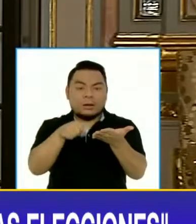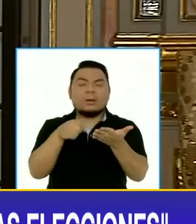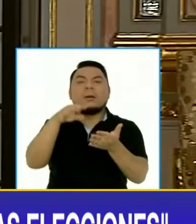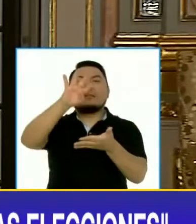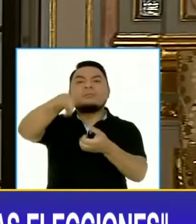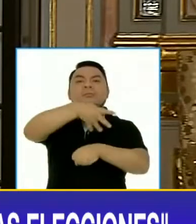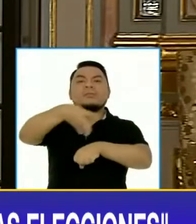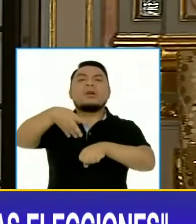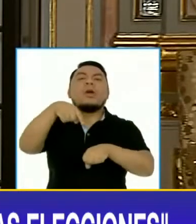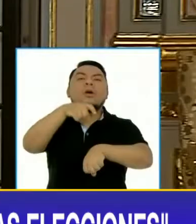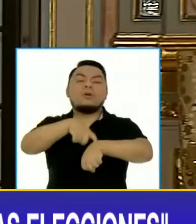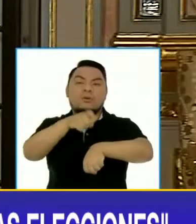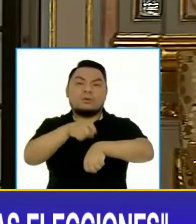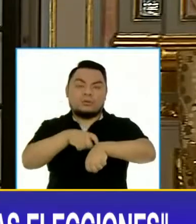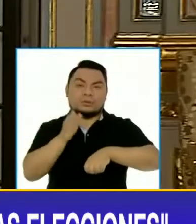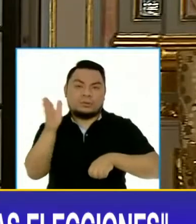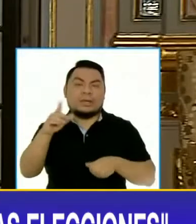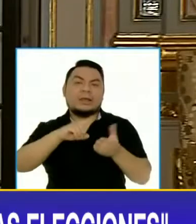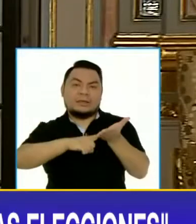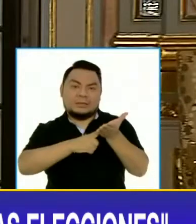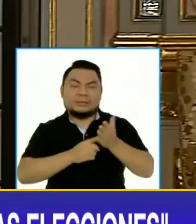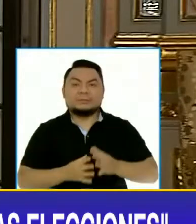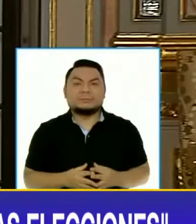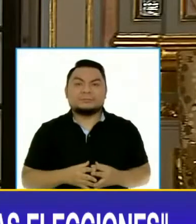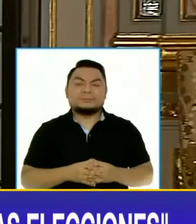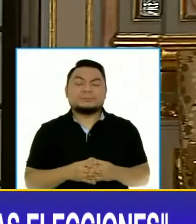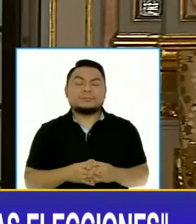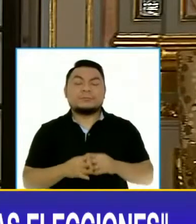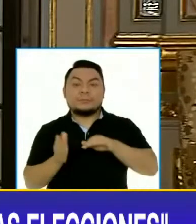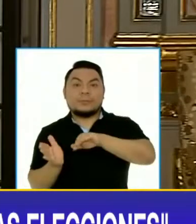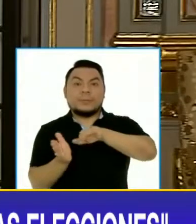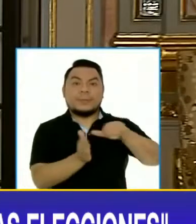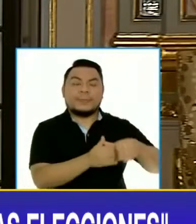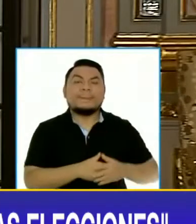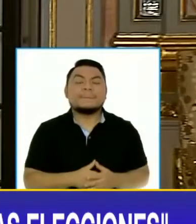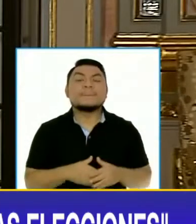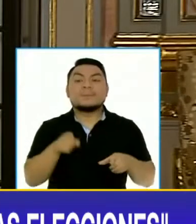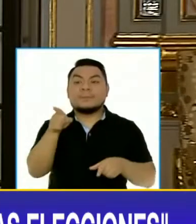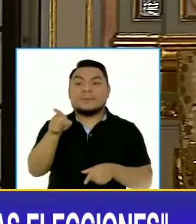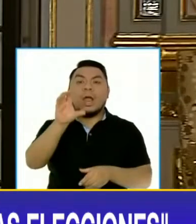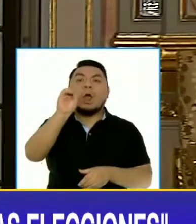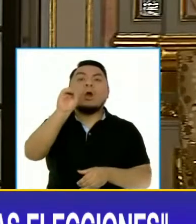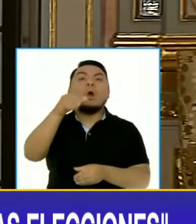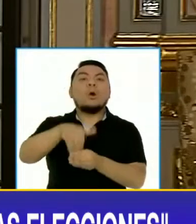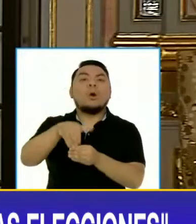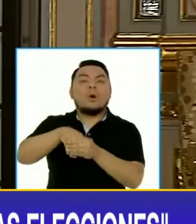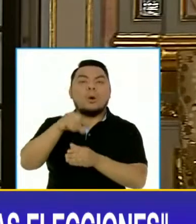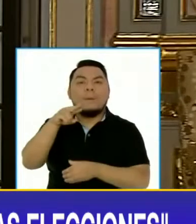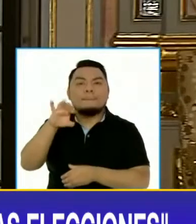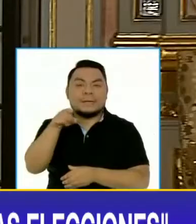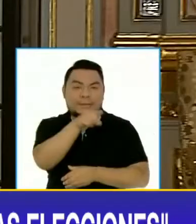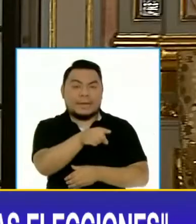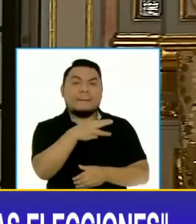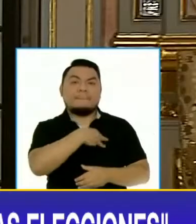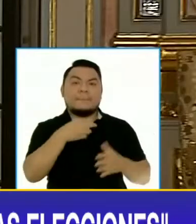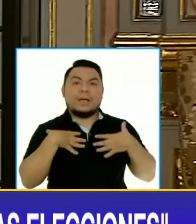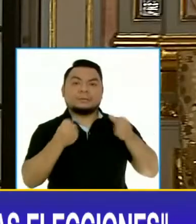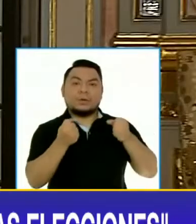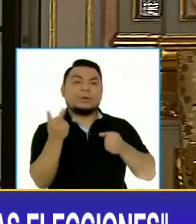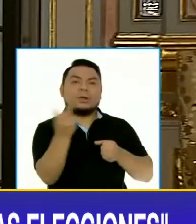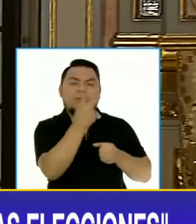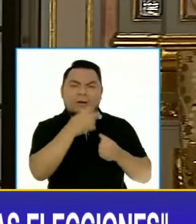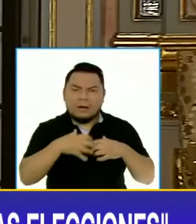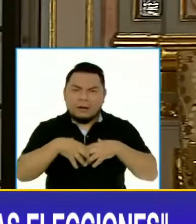Documento Nacional de Identidad, el DNI. Por otra parte, la OMPE y el Ministerio de Salud han